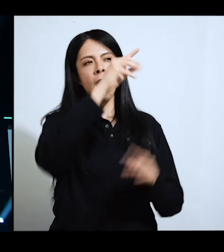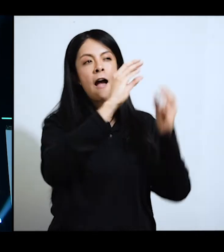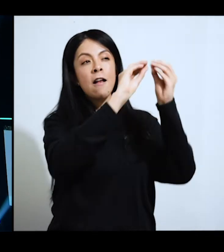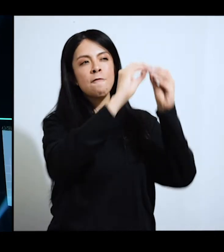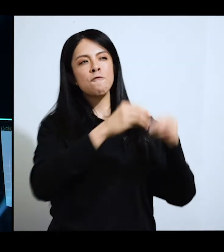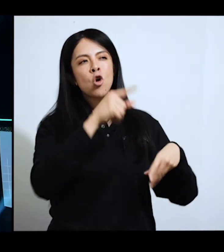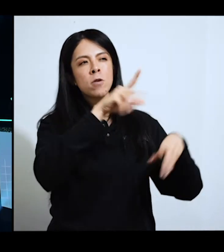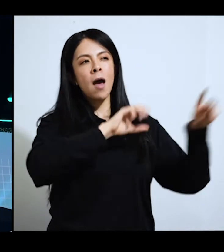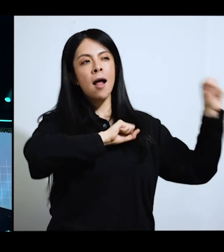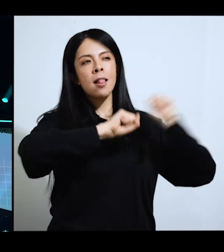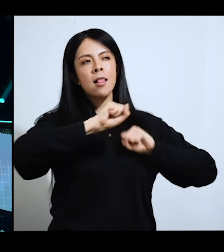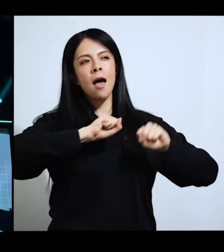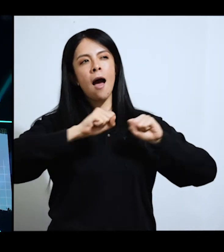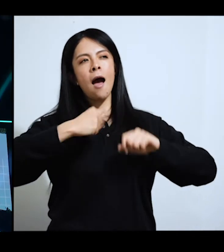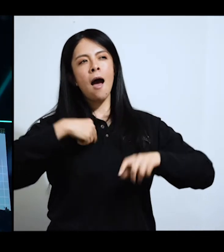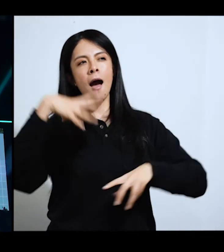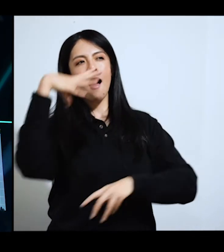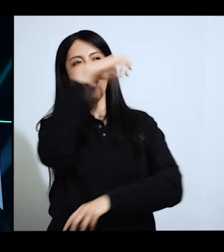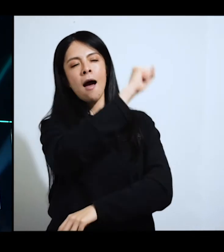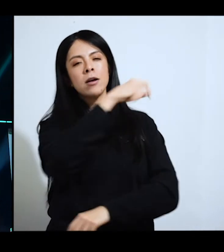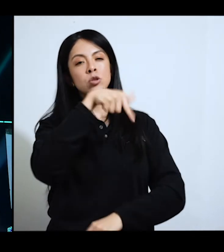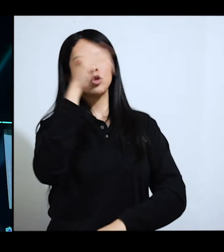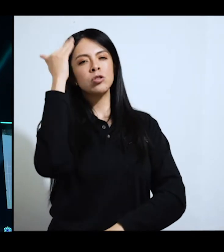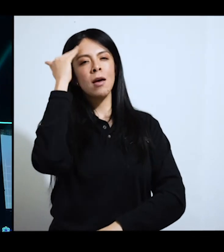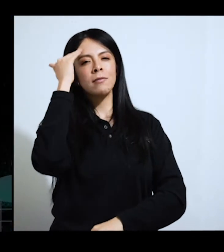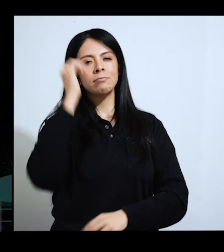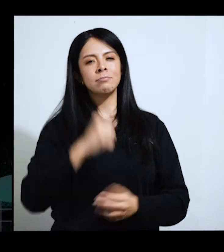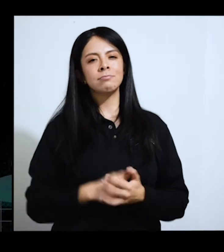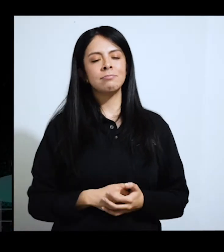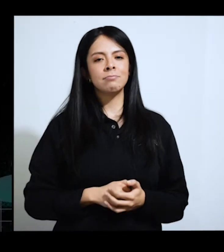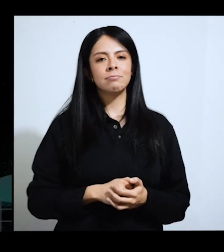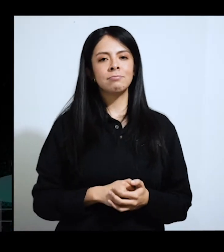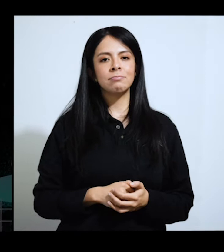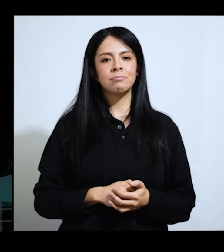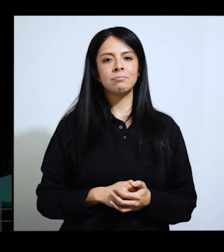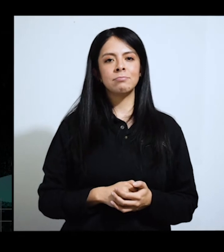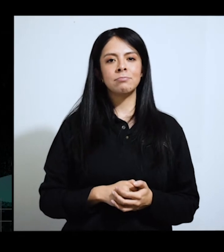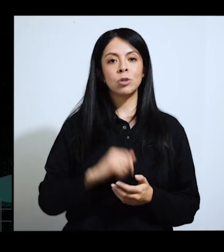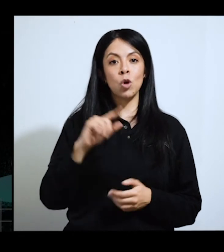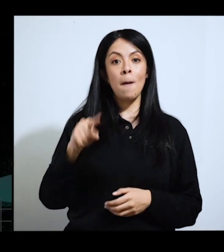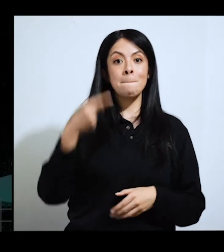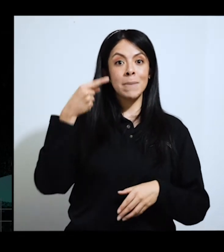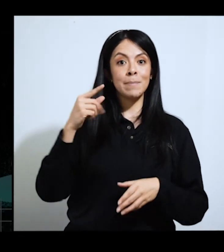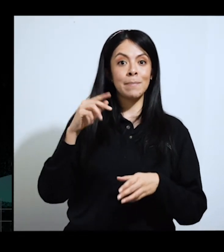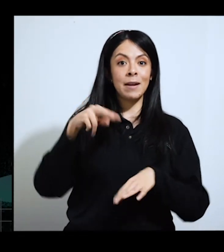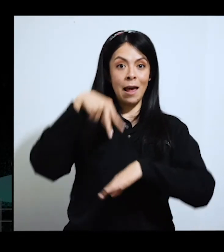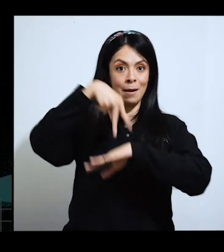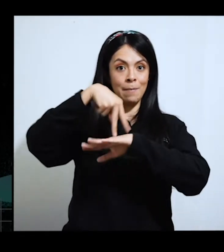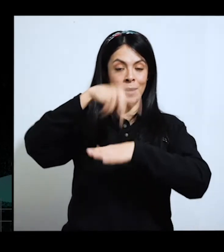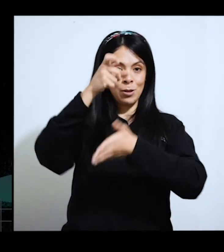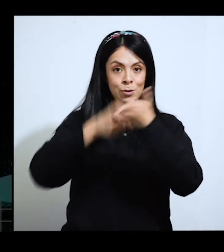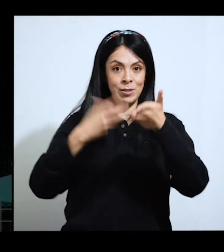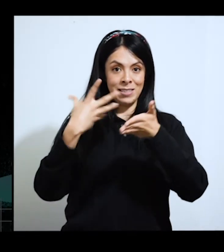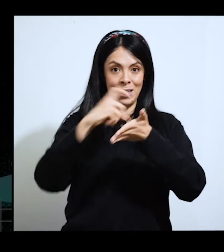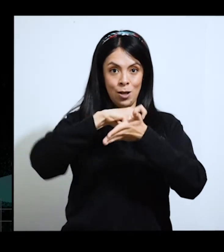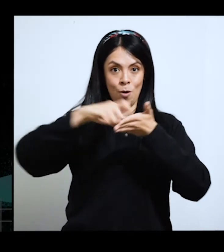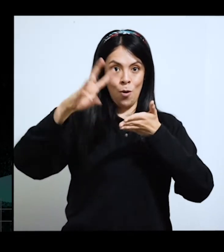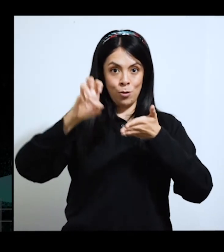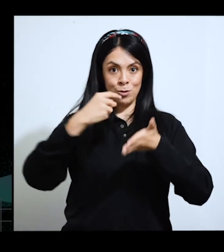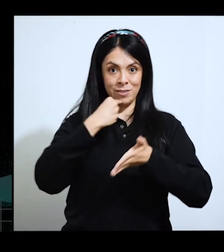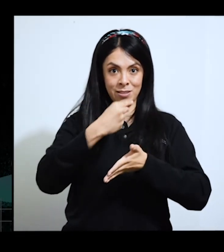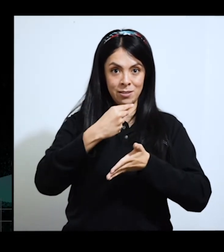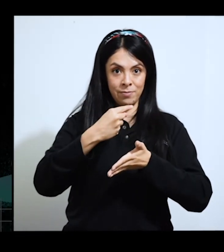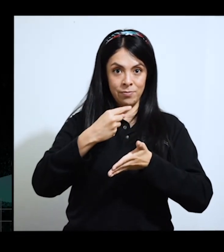enemigo. Dice en 1 Pedro 5:8, practiquen el dominio